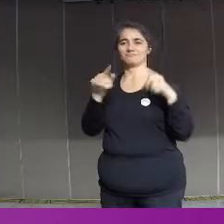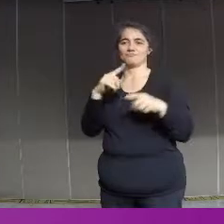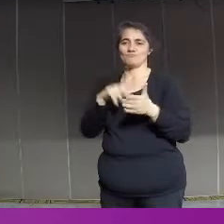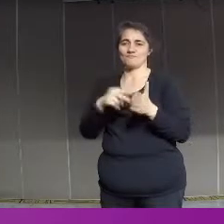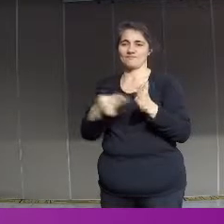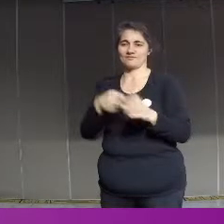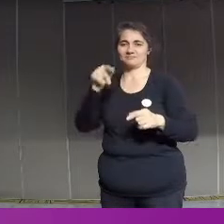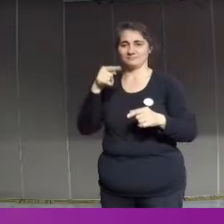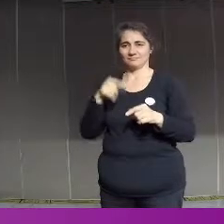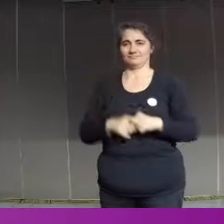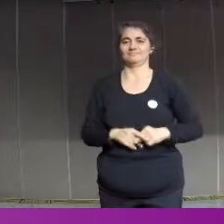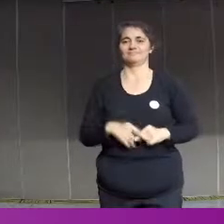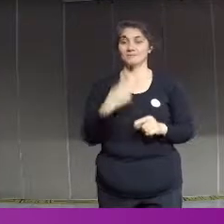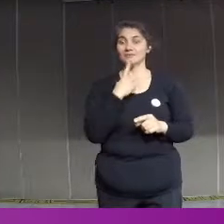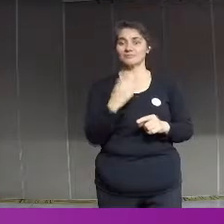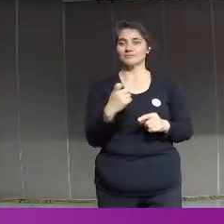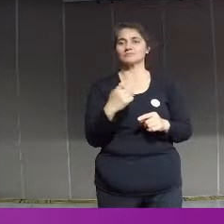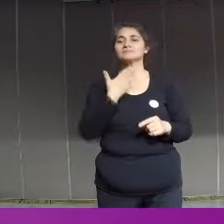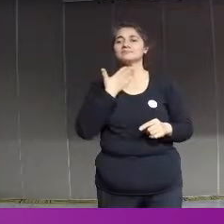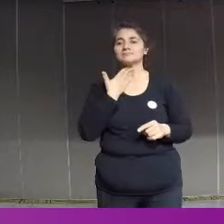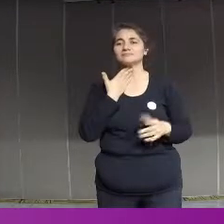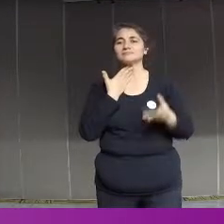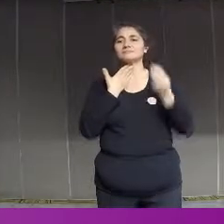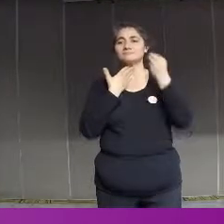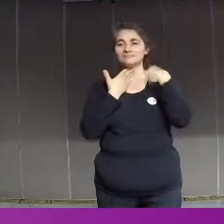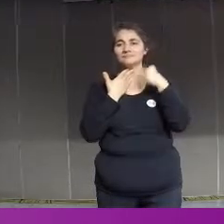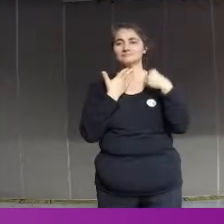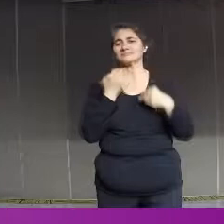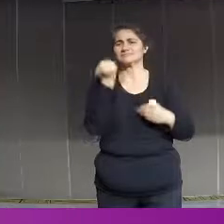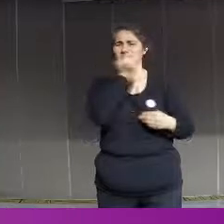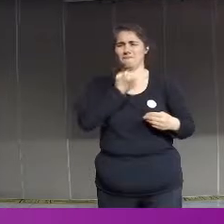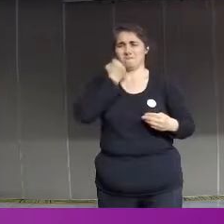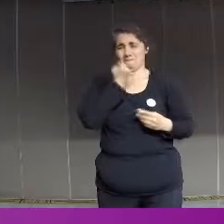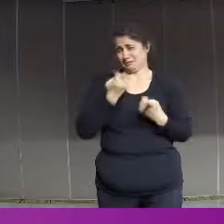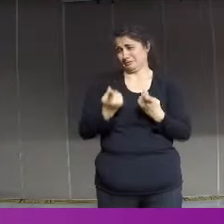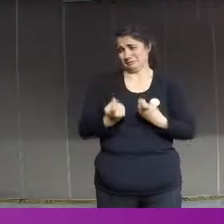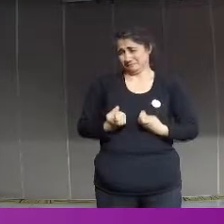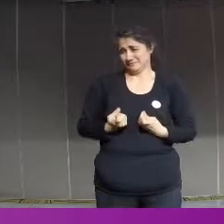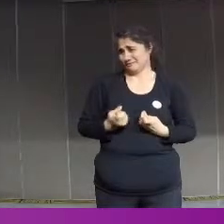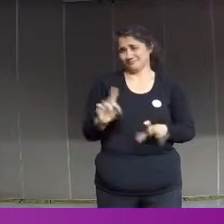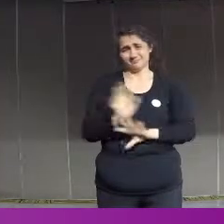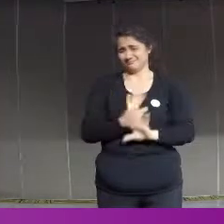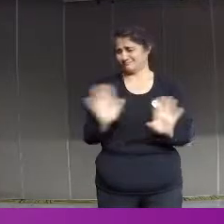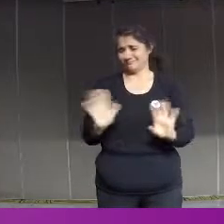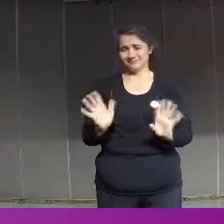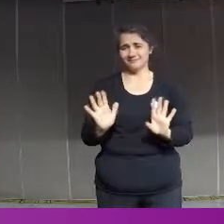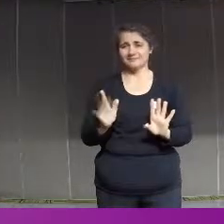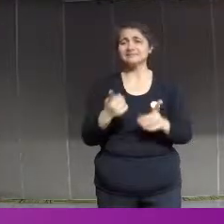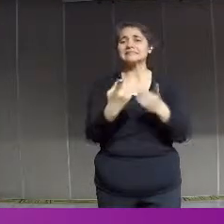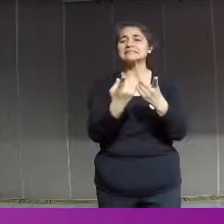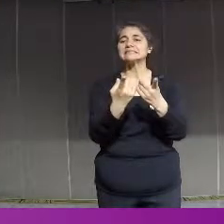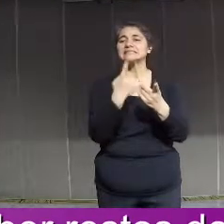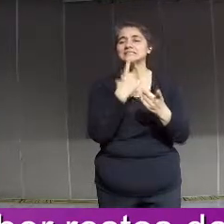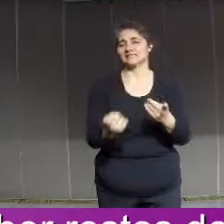de alimento en la pared de la faringe. ¿Hace falta la videodeglución si el paciente no la puede hacer? El aparato